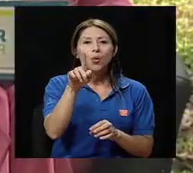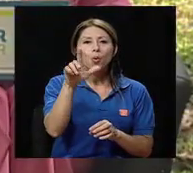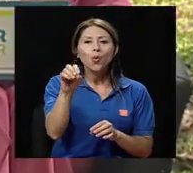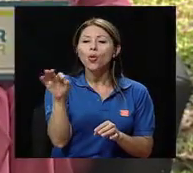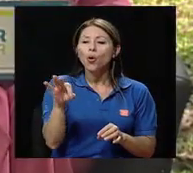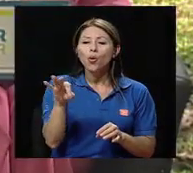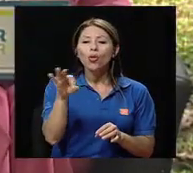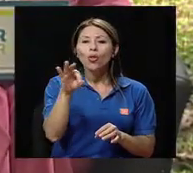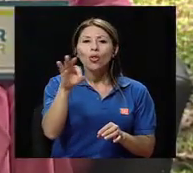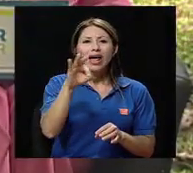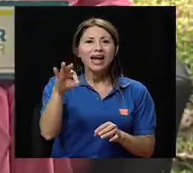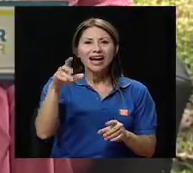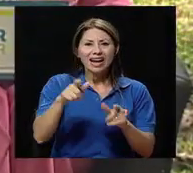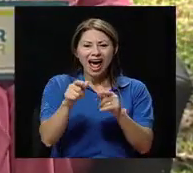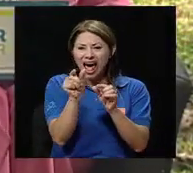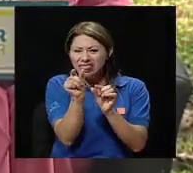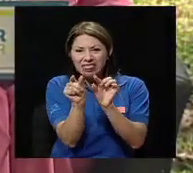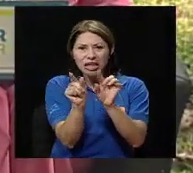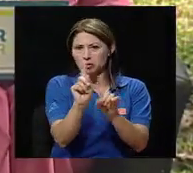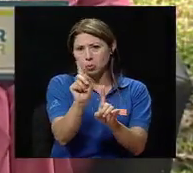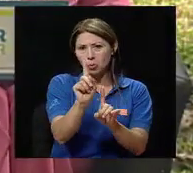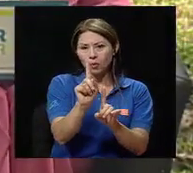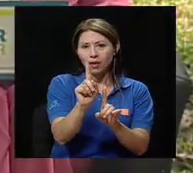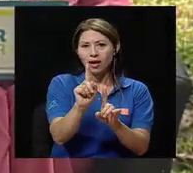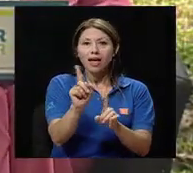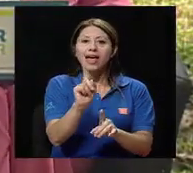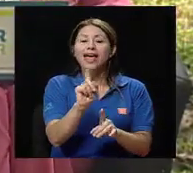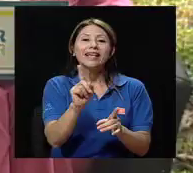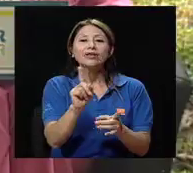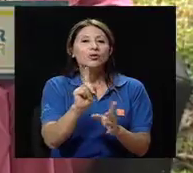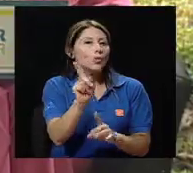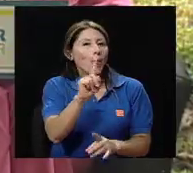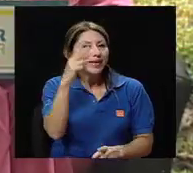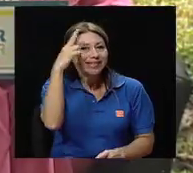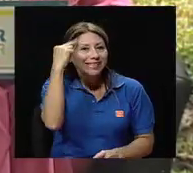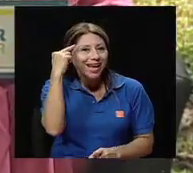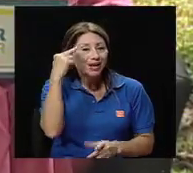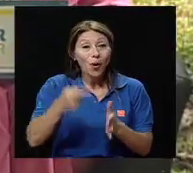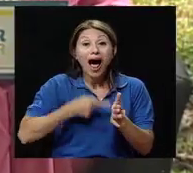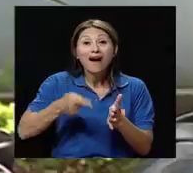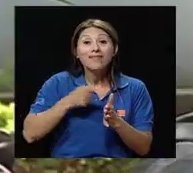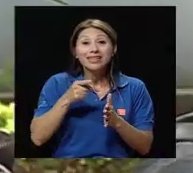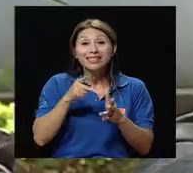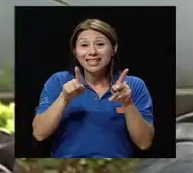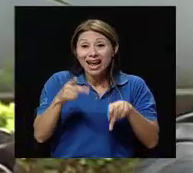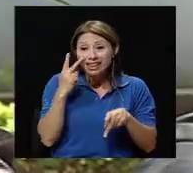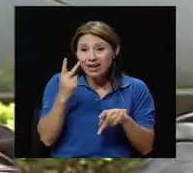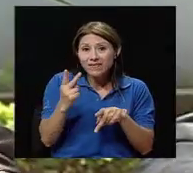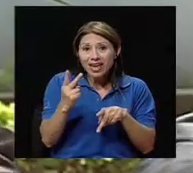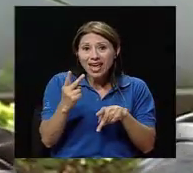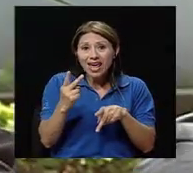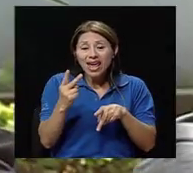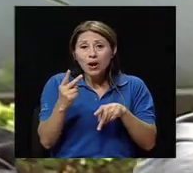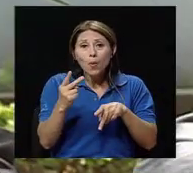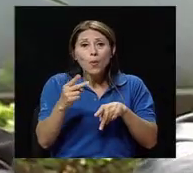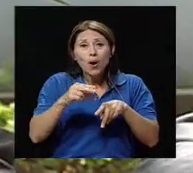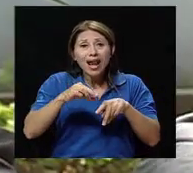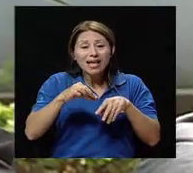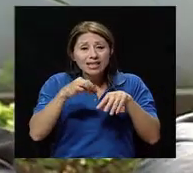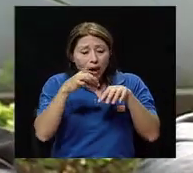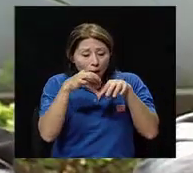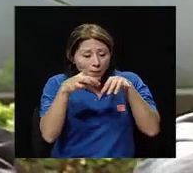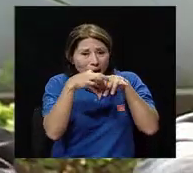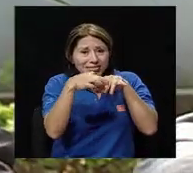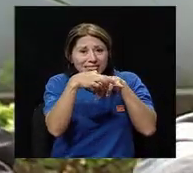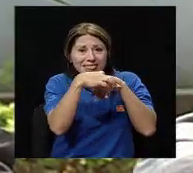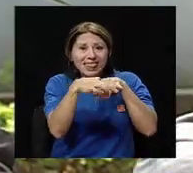negro. A veces la gente lo asocia con las manchas en las patas blancas, pero no necesariamente. Uh-huh. Ahora, es parte de nuestro trabajo, ¿verdad? La idea es que